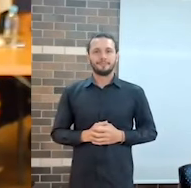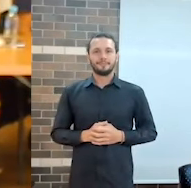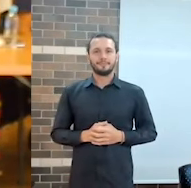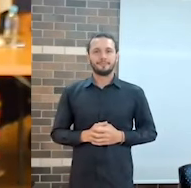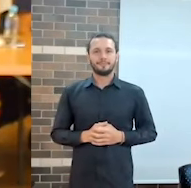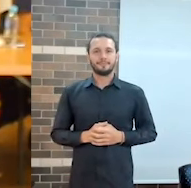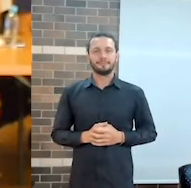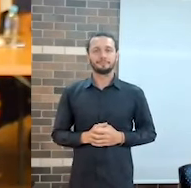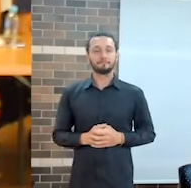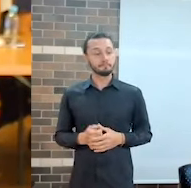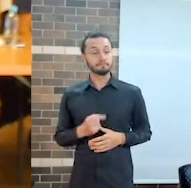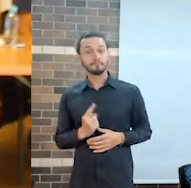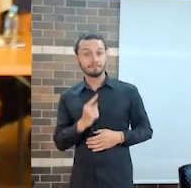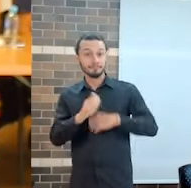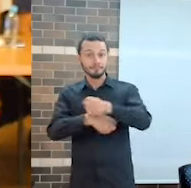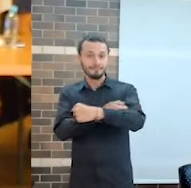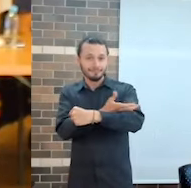En ese poema